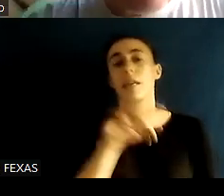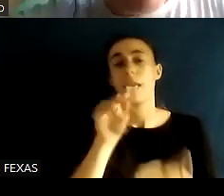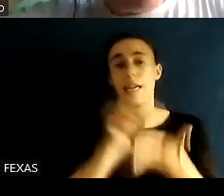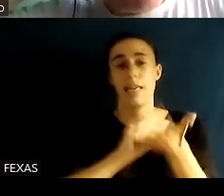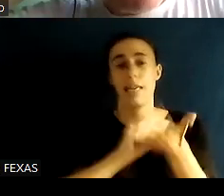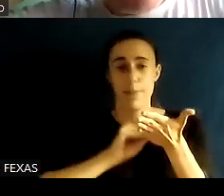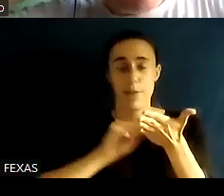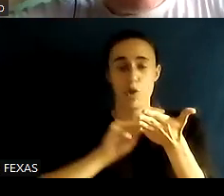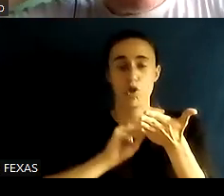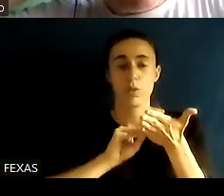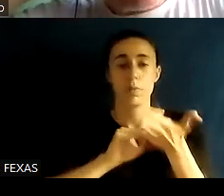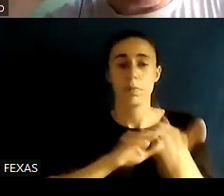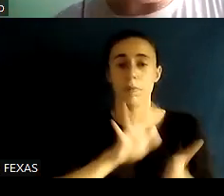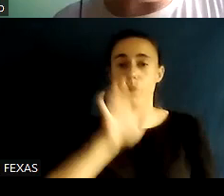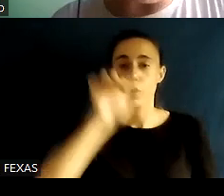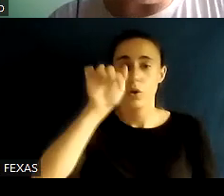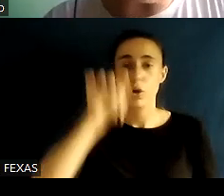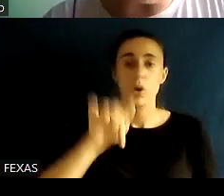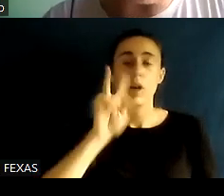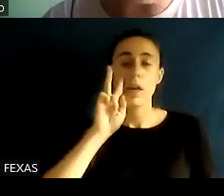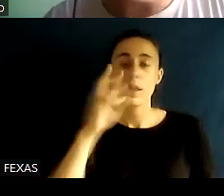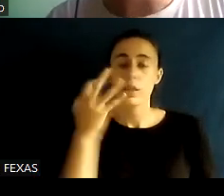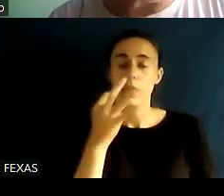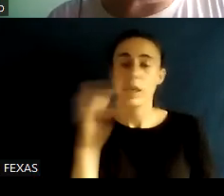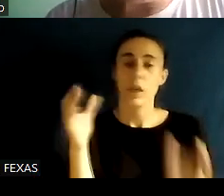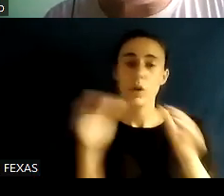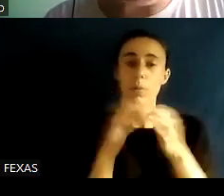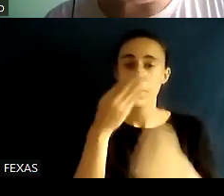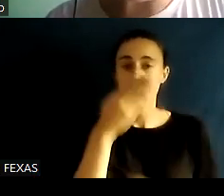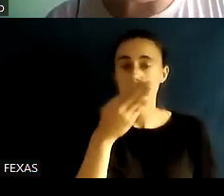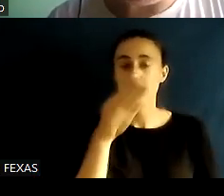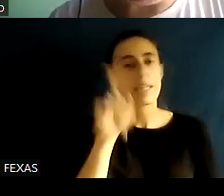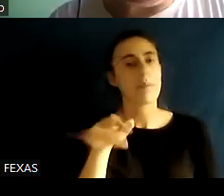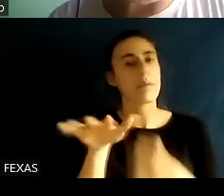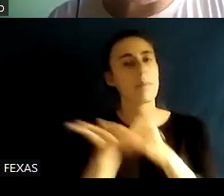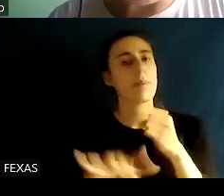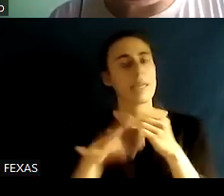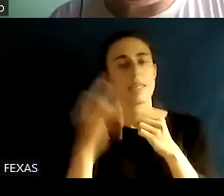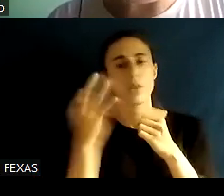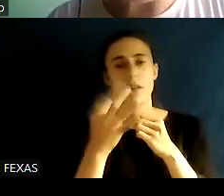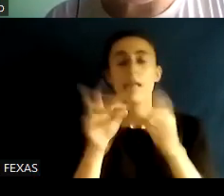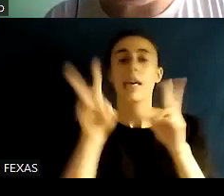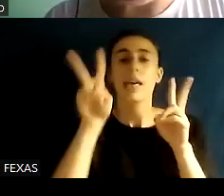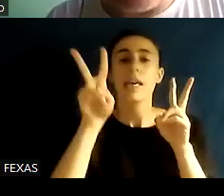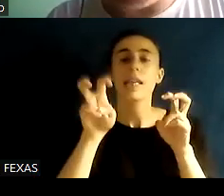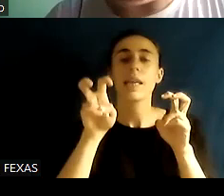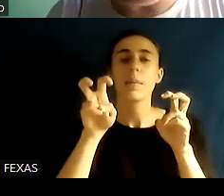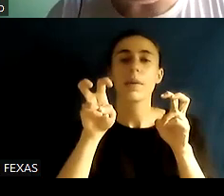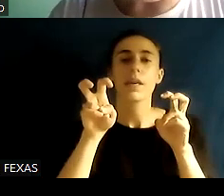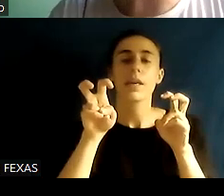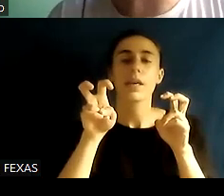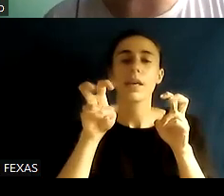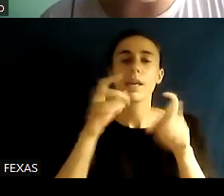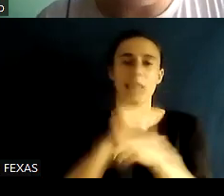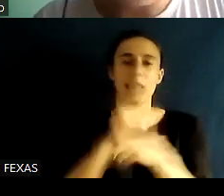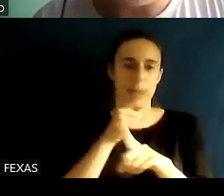Pero, como hemos visto hoy, todas las vitaminas del grupo B también son esenciales en todo lo que tiene que ver con la función nerviosa y entre